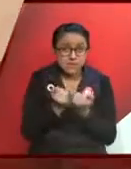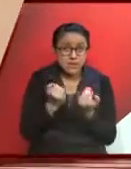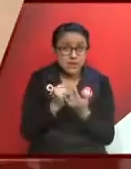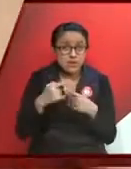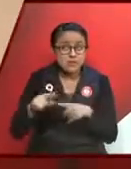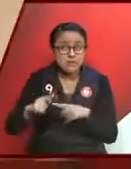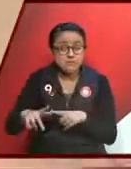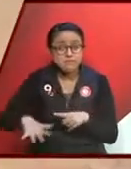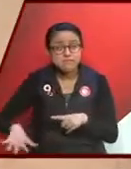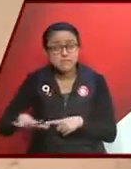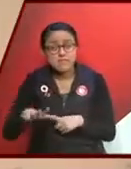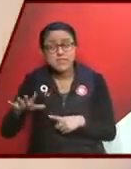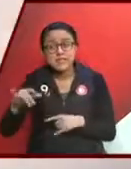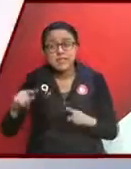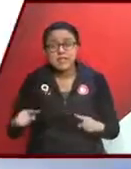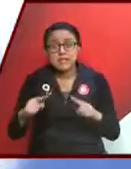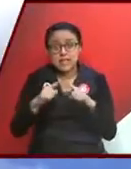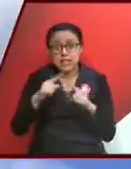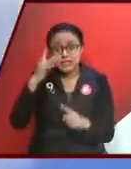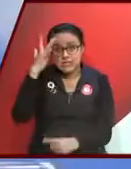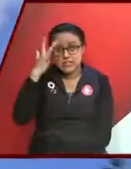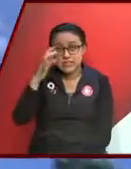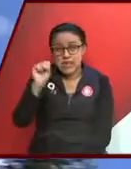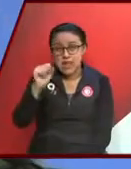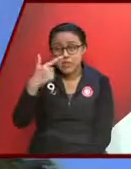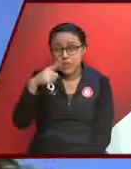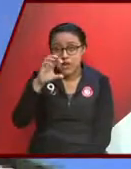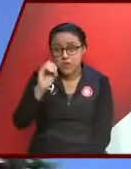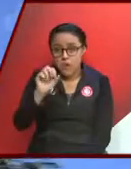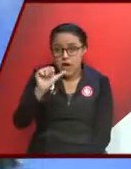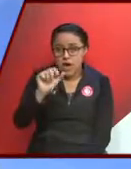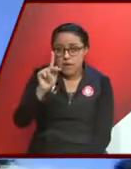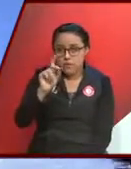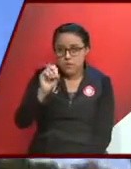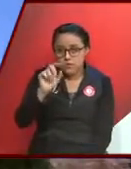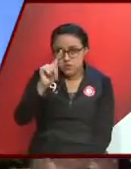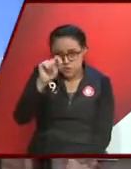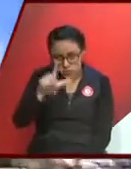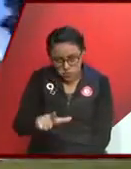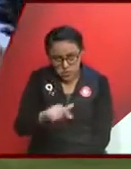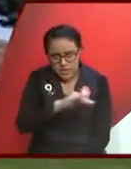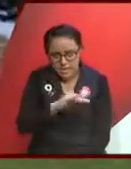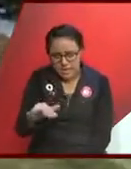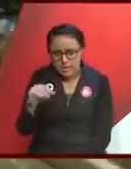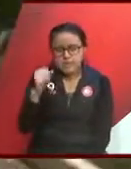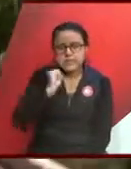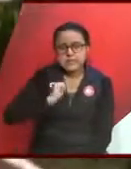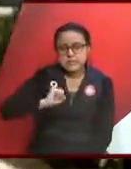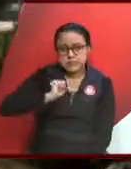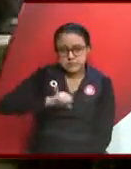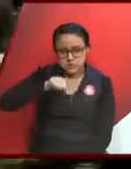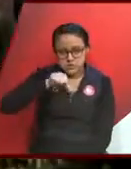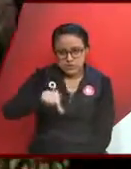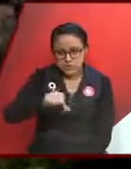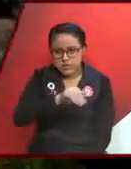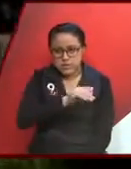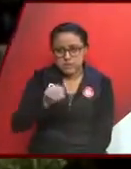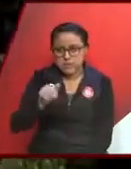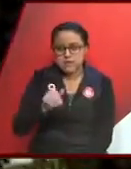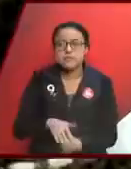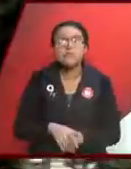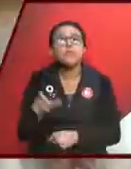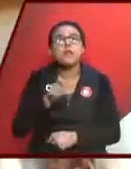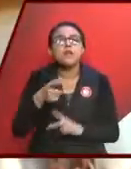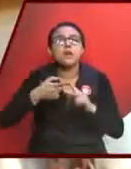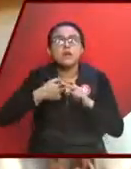iglesia dedicada a Santiago Apóstol, construida por la Orden Franciscana a mediados del siglo XVI. La última vez que